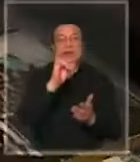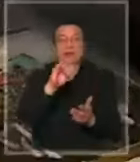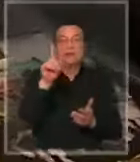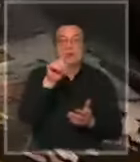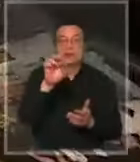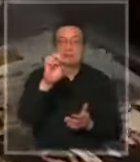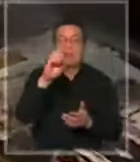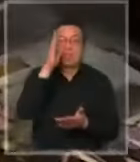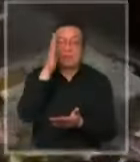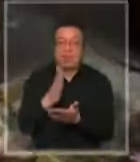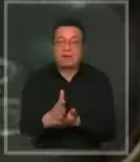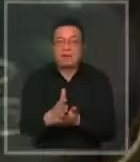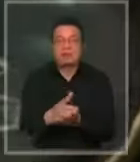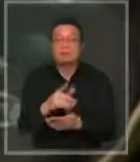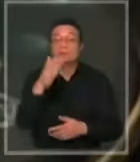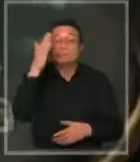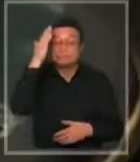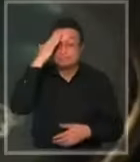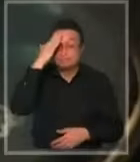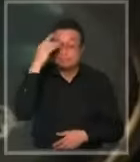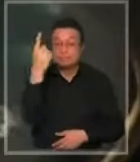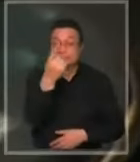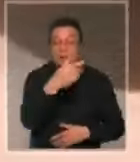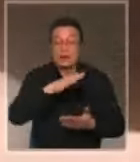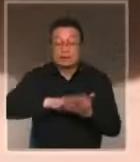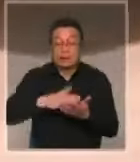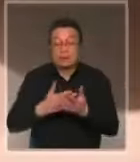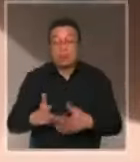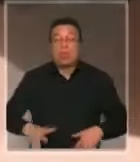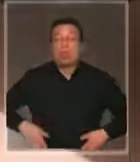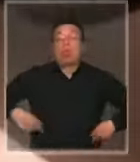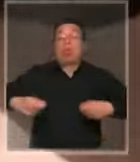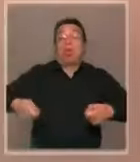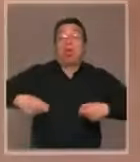Es bueno tenerlo en cuenta para nuestra salud y bolsillo, porque ya sabe lo barato.